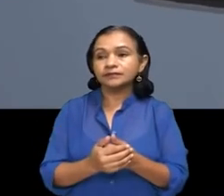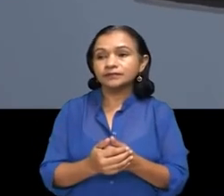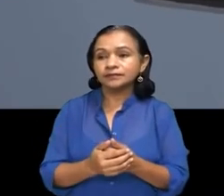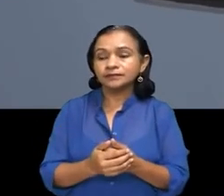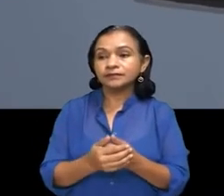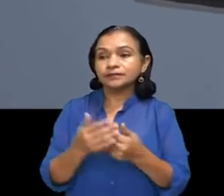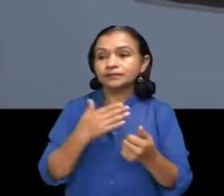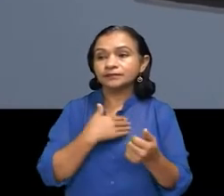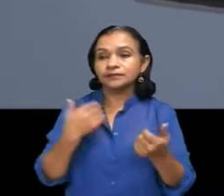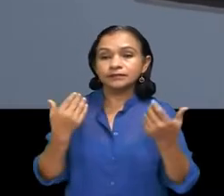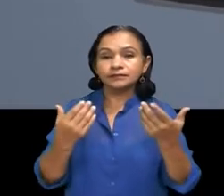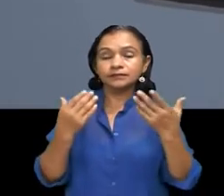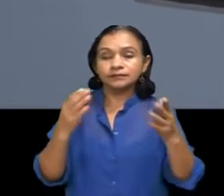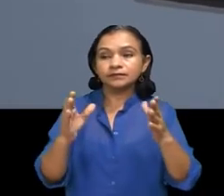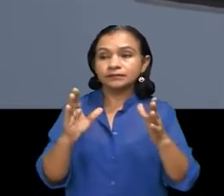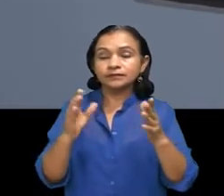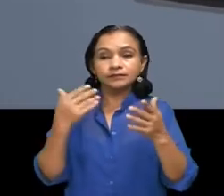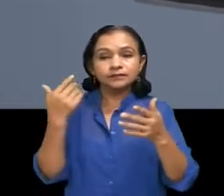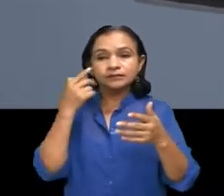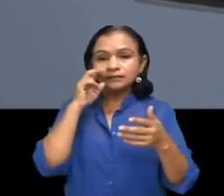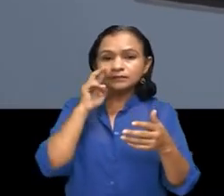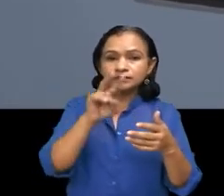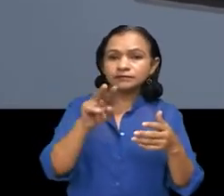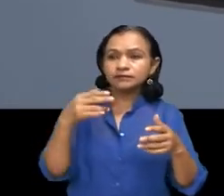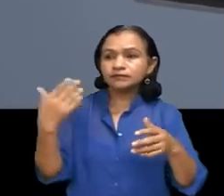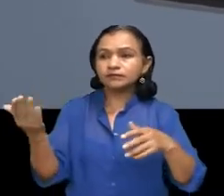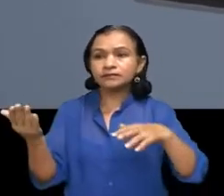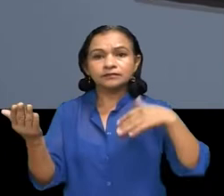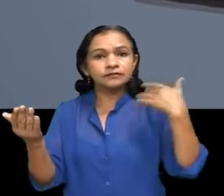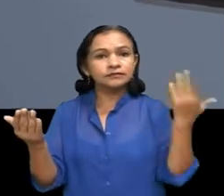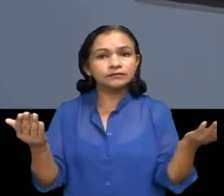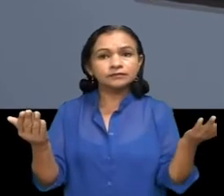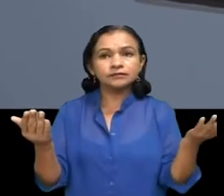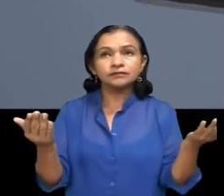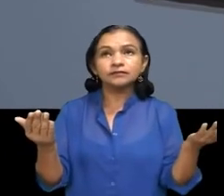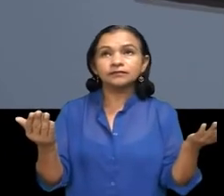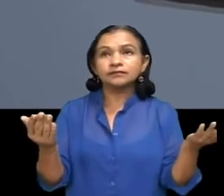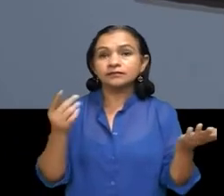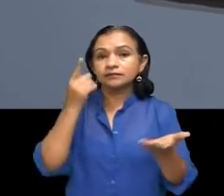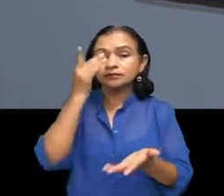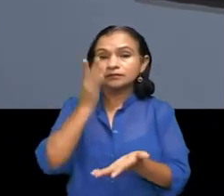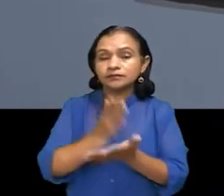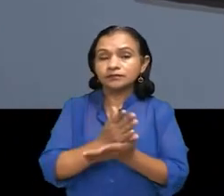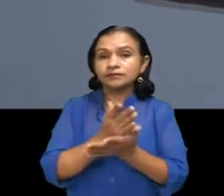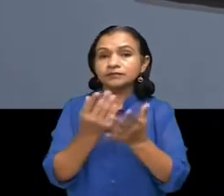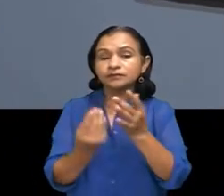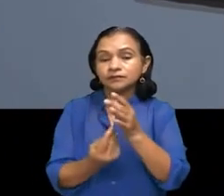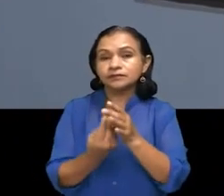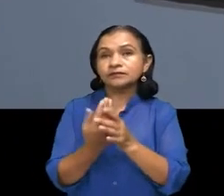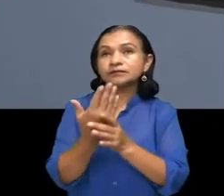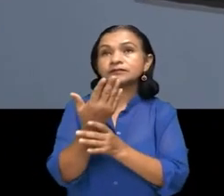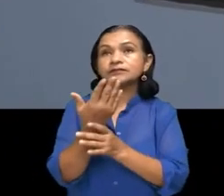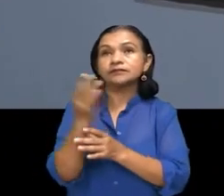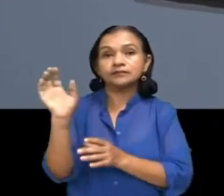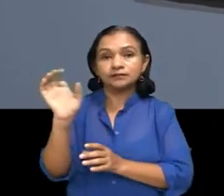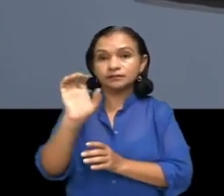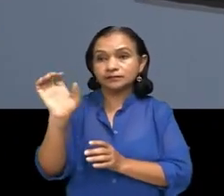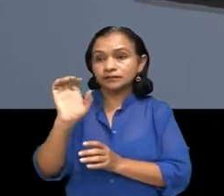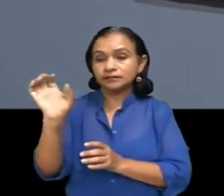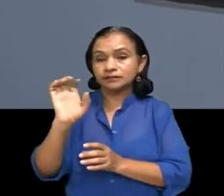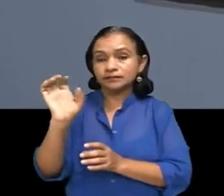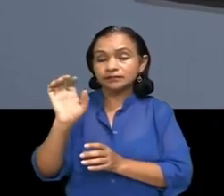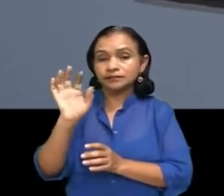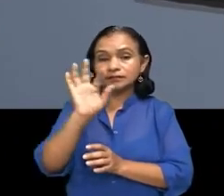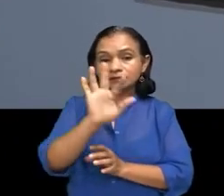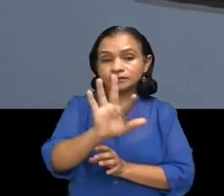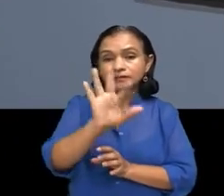una mejor producción. Vimos cuáles eran, sembramos ahí. Una vez que tocó la cosecha, que fue en enero,